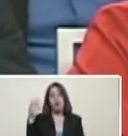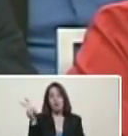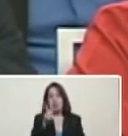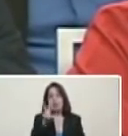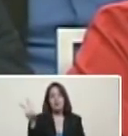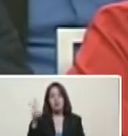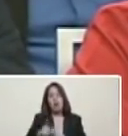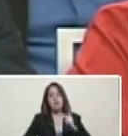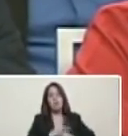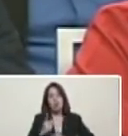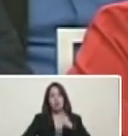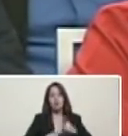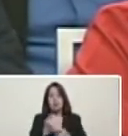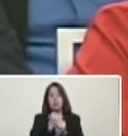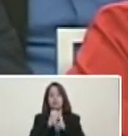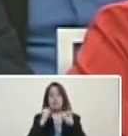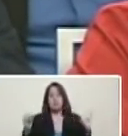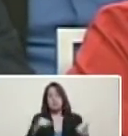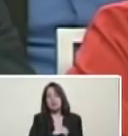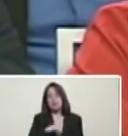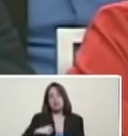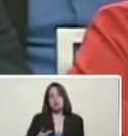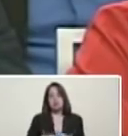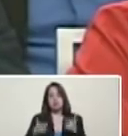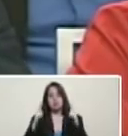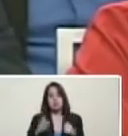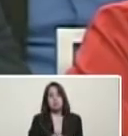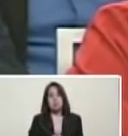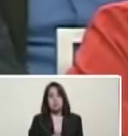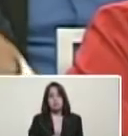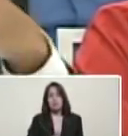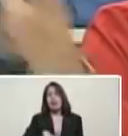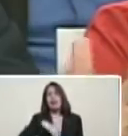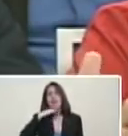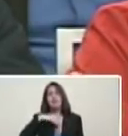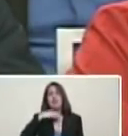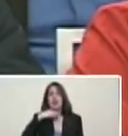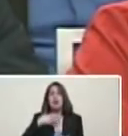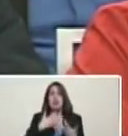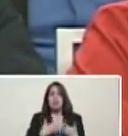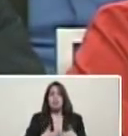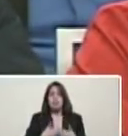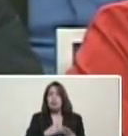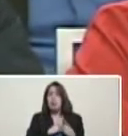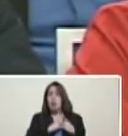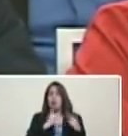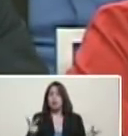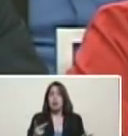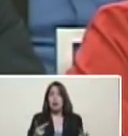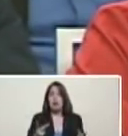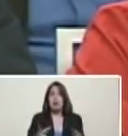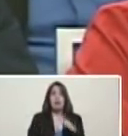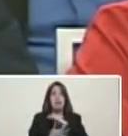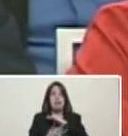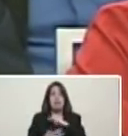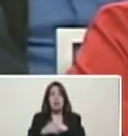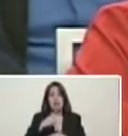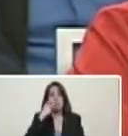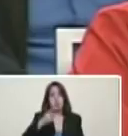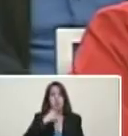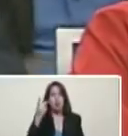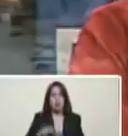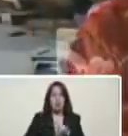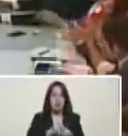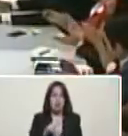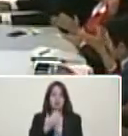Venezuela productiva, independiente, soberana y tenemos con qué. Tenemos la voluntad y tenemos la capacidad técnica y política para hacerlo. Muchísimas